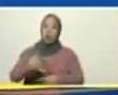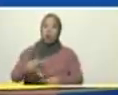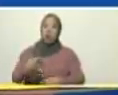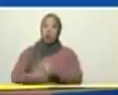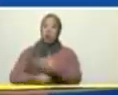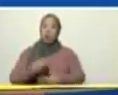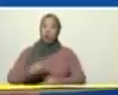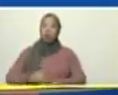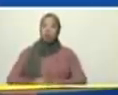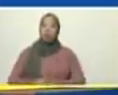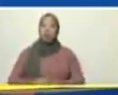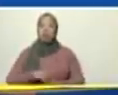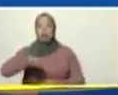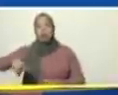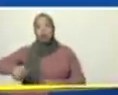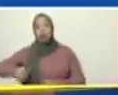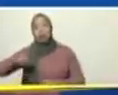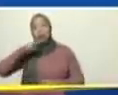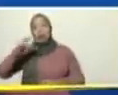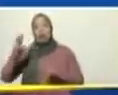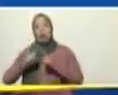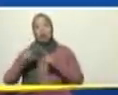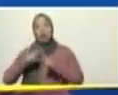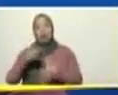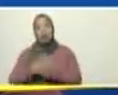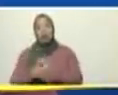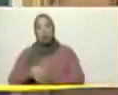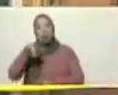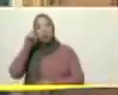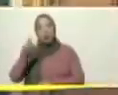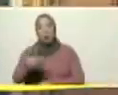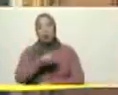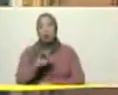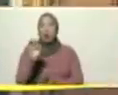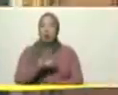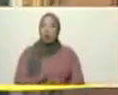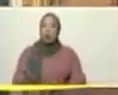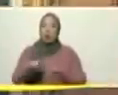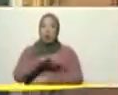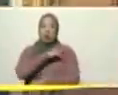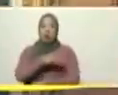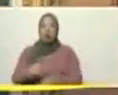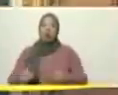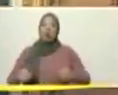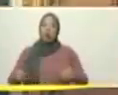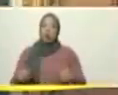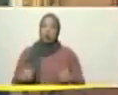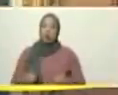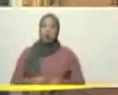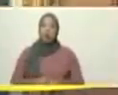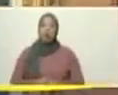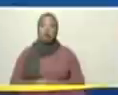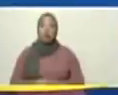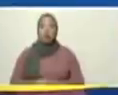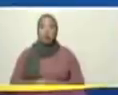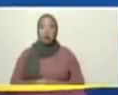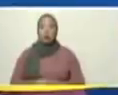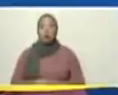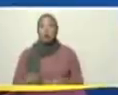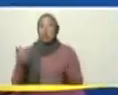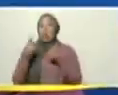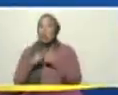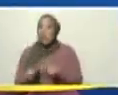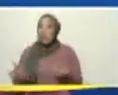extranjero. Y yo creo que eso hay que reconocerlo, porque si no fuera por esa fuerza armada, esta historia sería muy